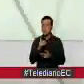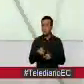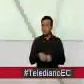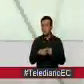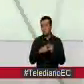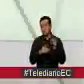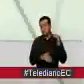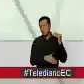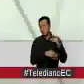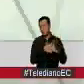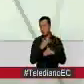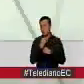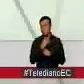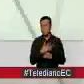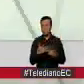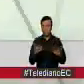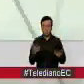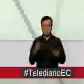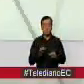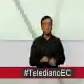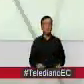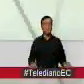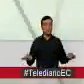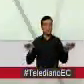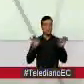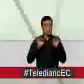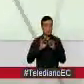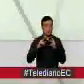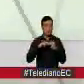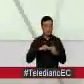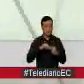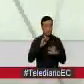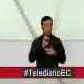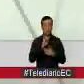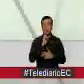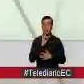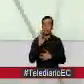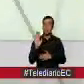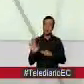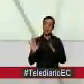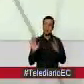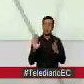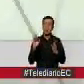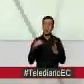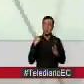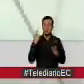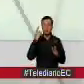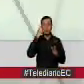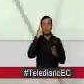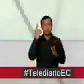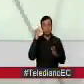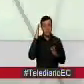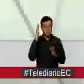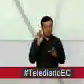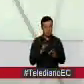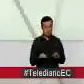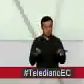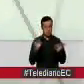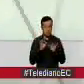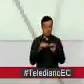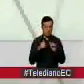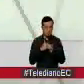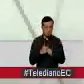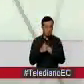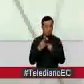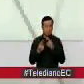por ahí, Fabricio, porque es muy importante la relación entre Ecuador y Estados Unidos y para nosotros particularmente el mantener